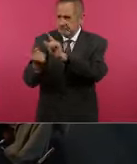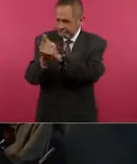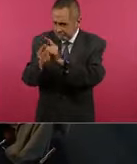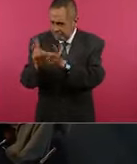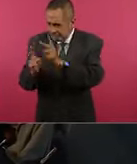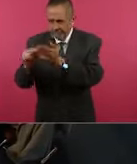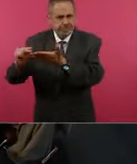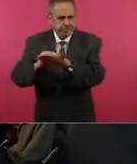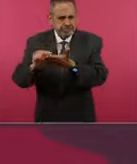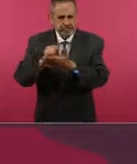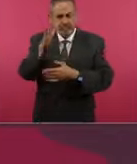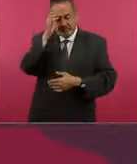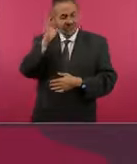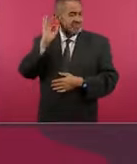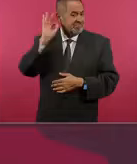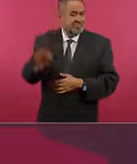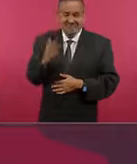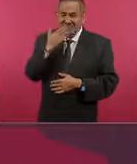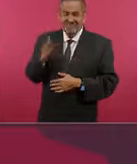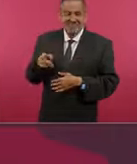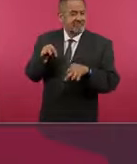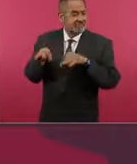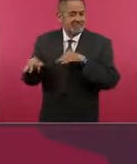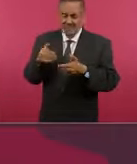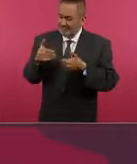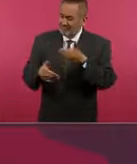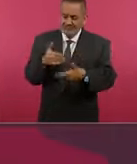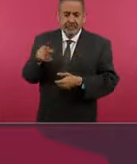los trabajadores de la salud. En fin, ya va